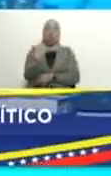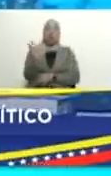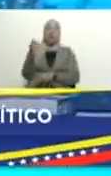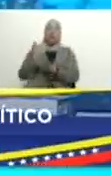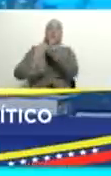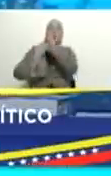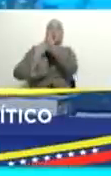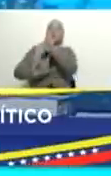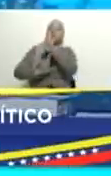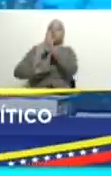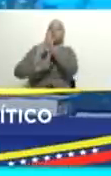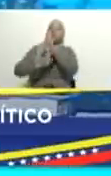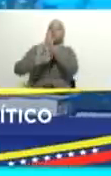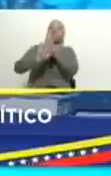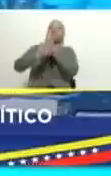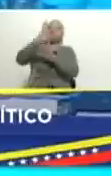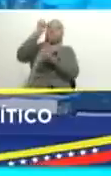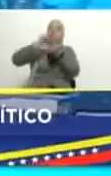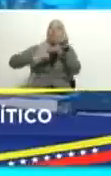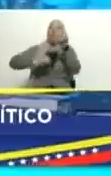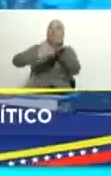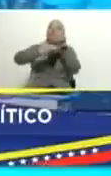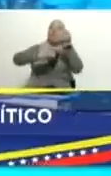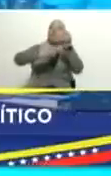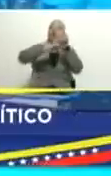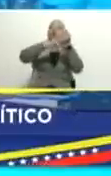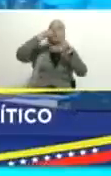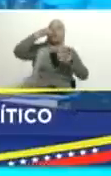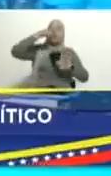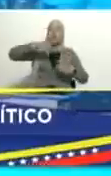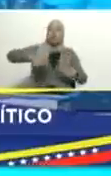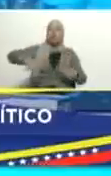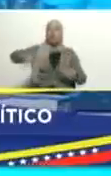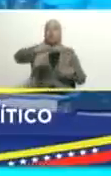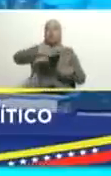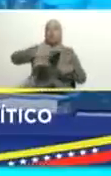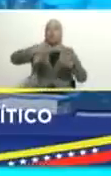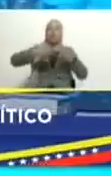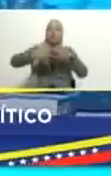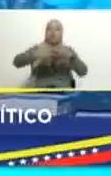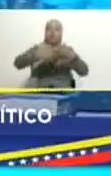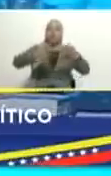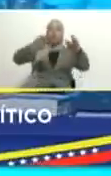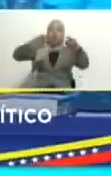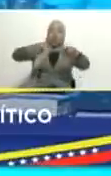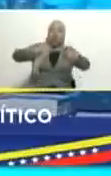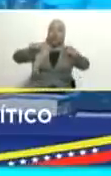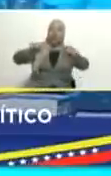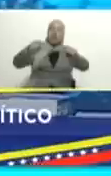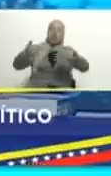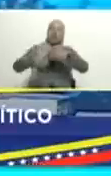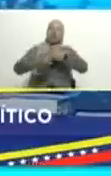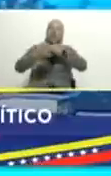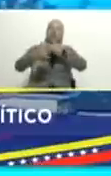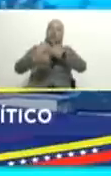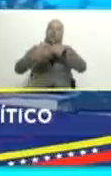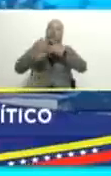superación de la polarización perversa, inútil, negativa,